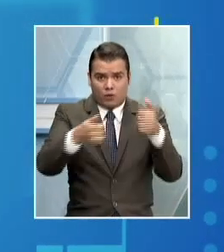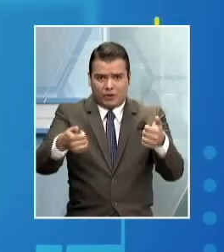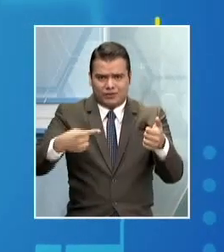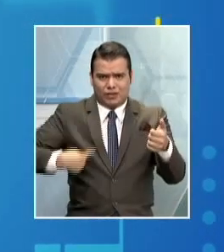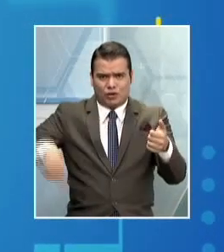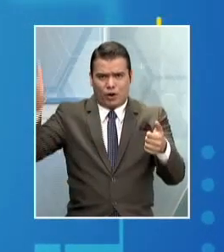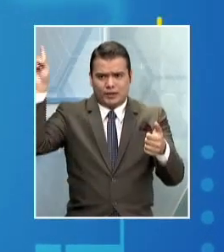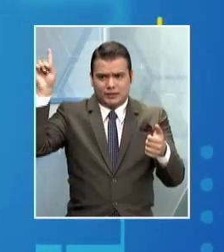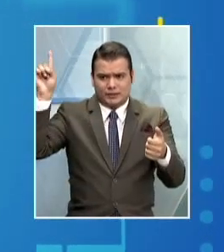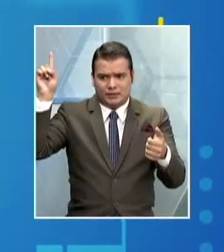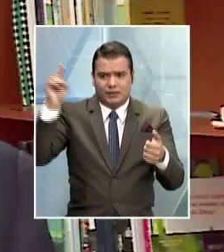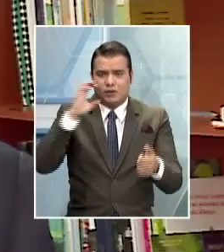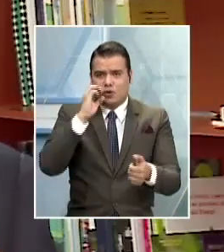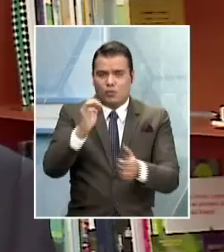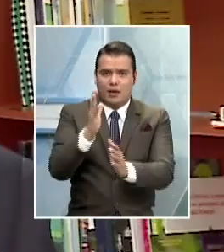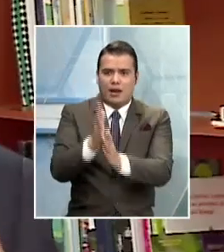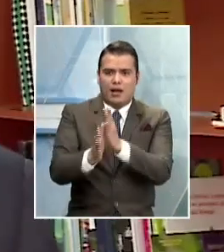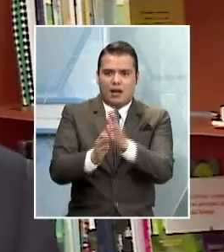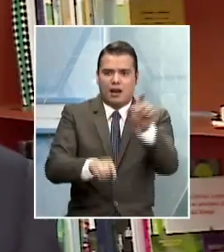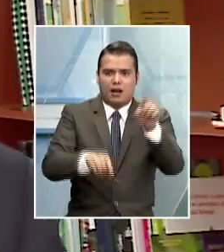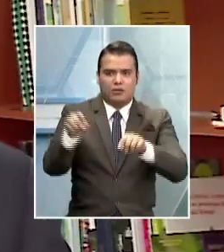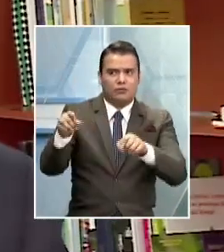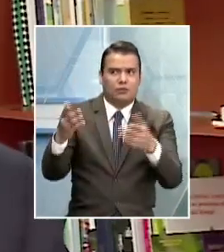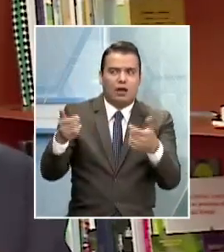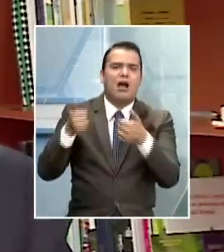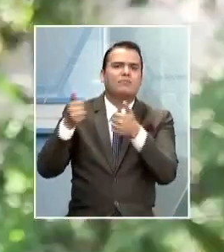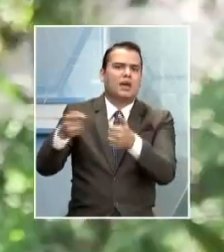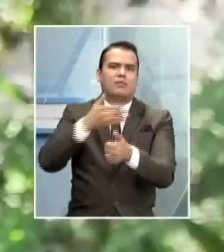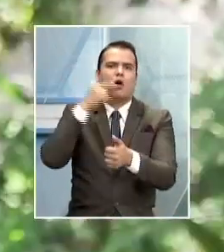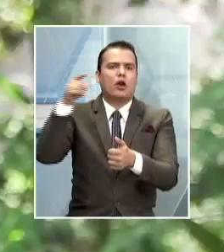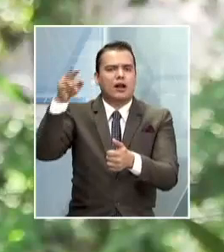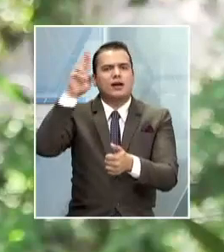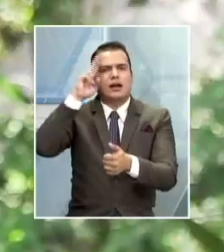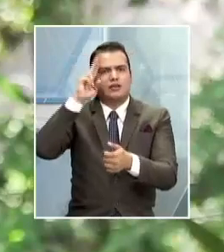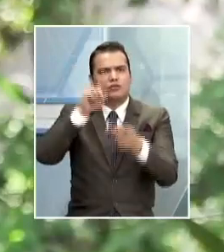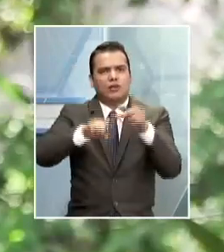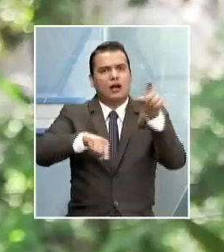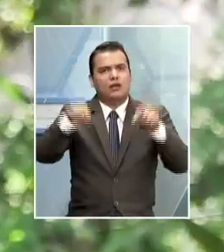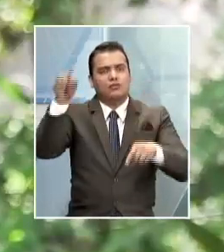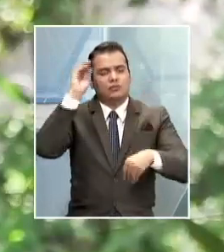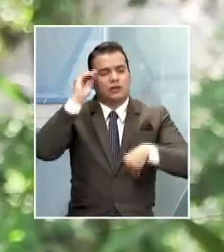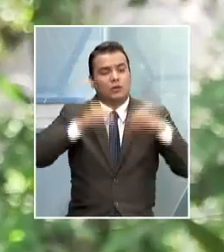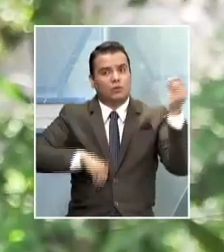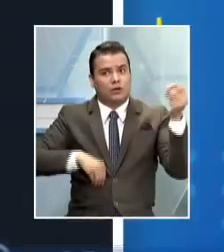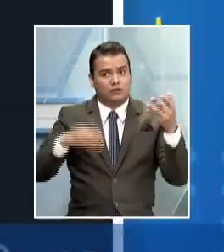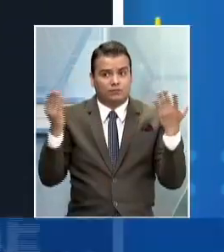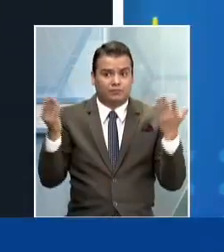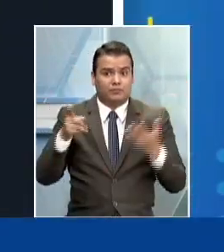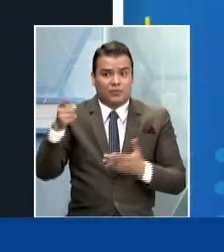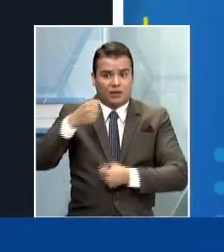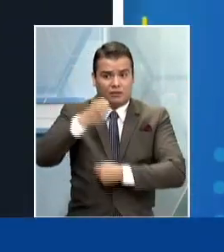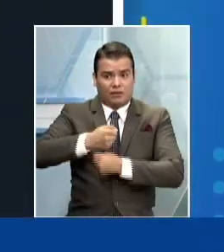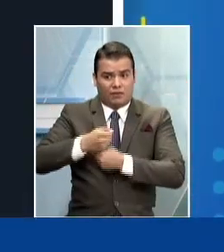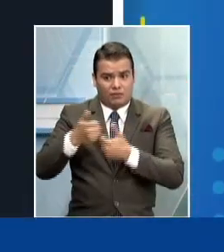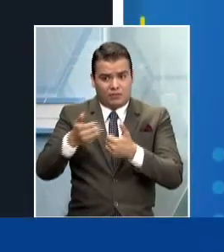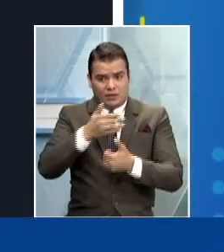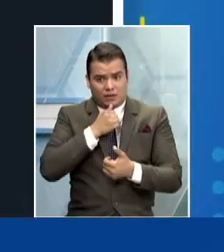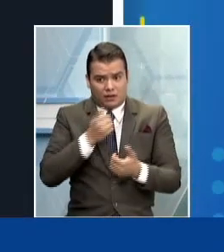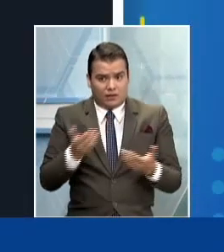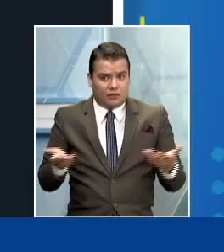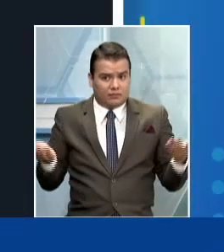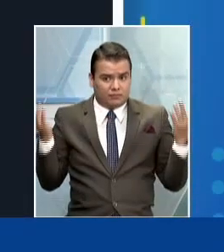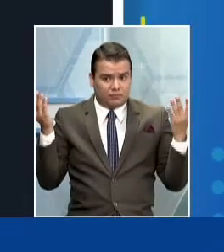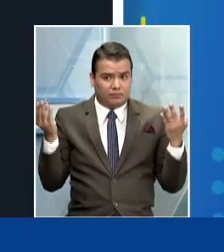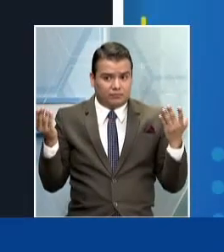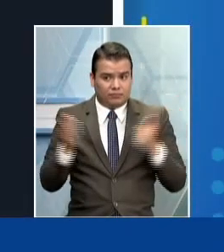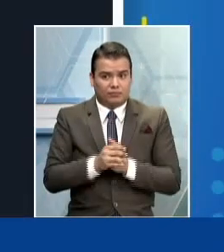La publicación generó una serie de comentarios en los que muchos se mostraron a favor de Calderón, aunque otros criticaron su postura y cuestionaron su gestión. Incluso llamó la atención la forma en que se